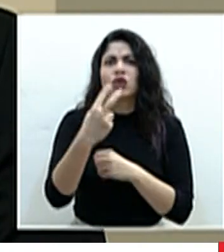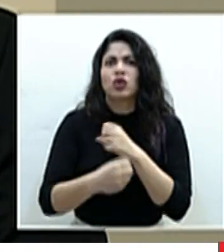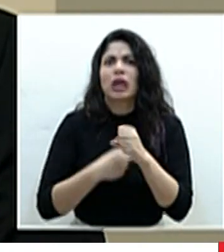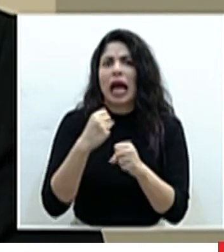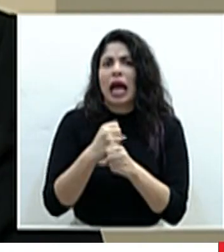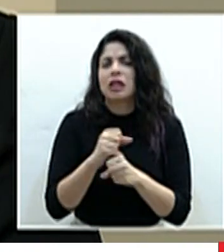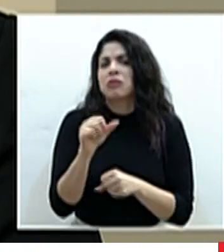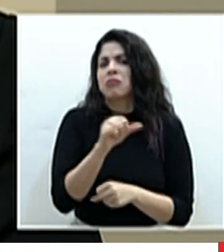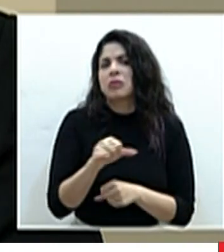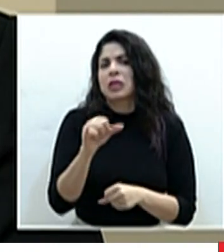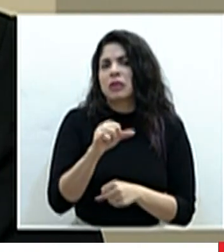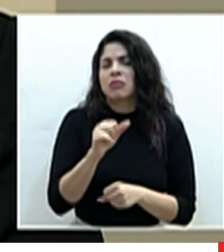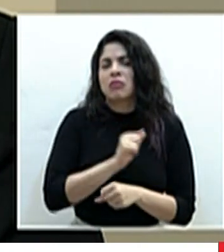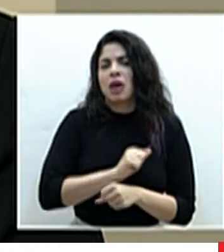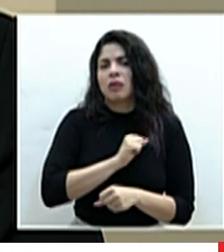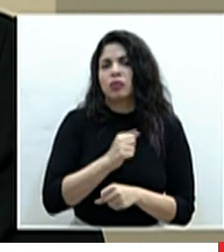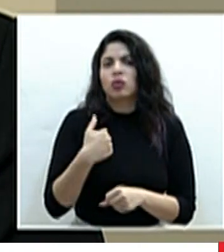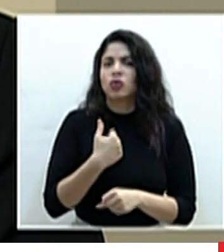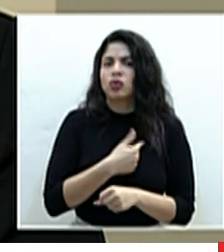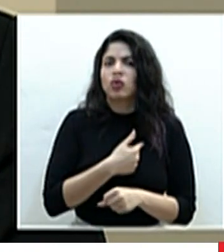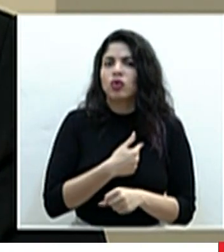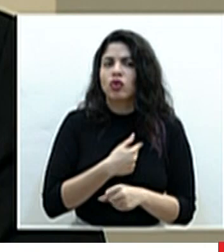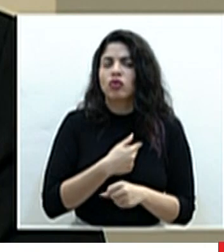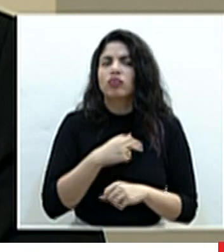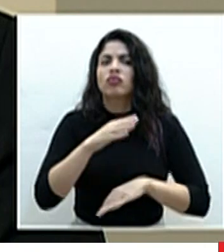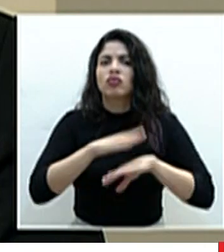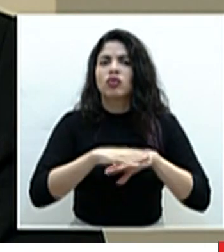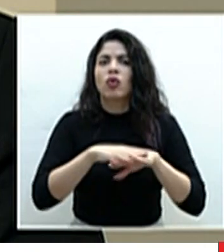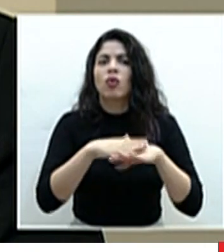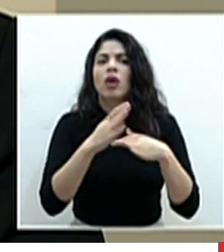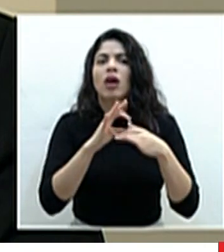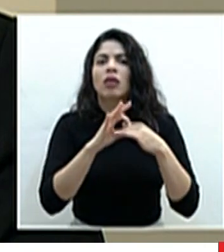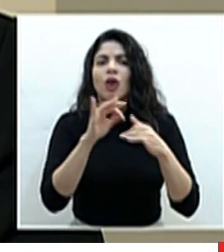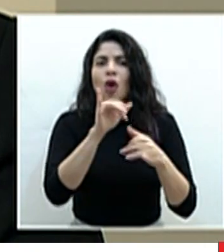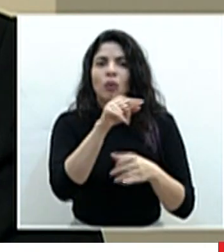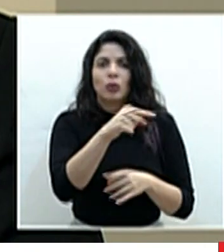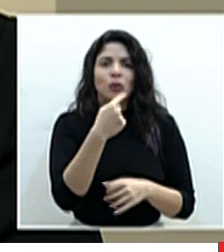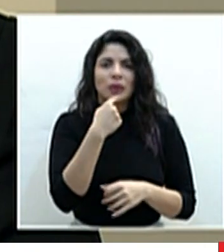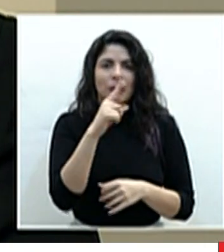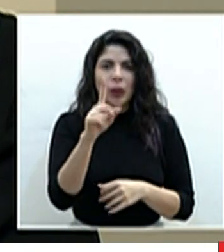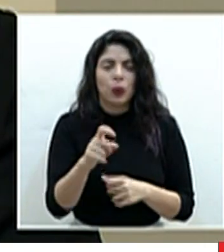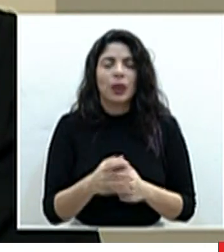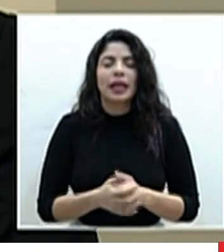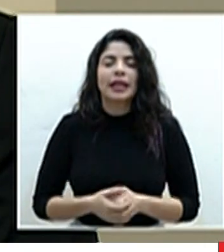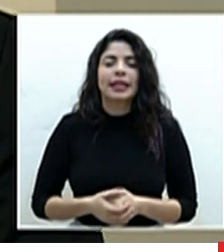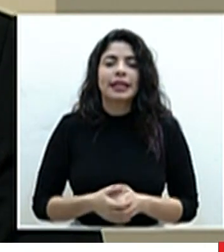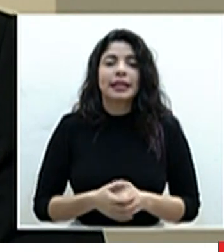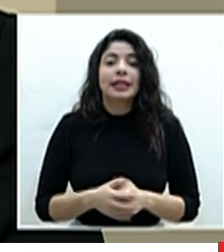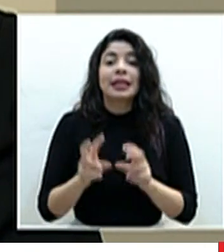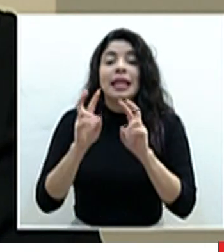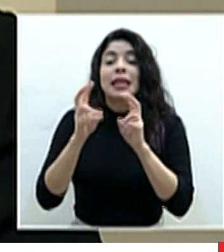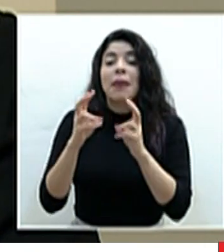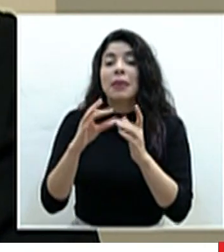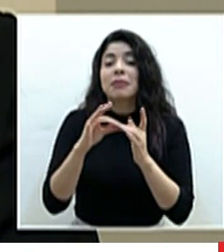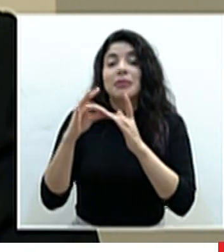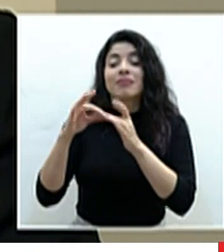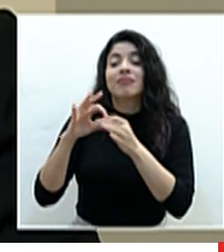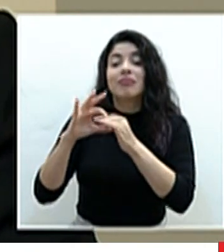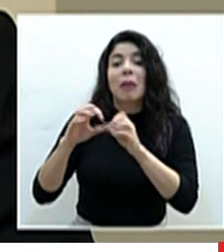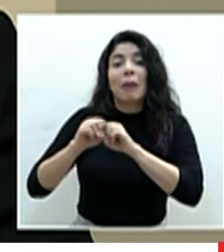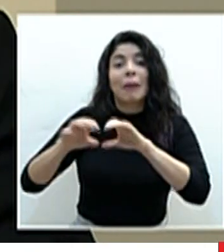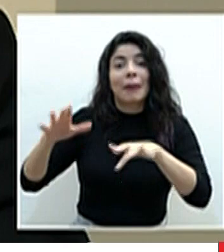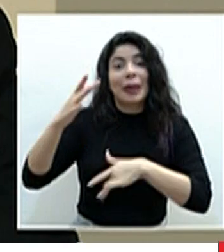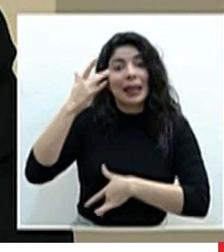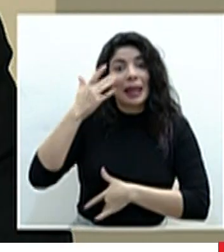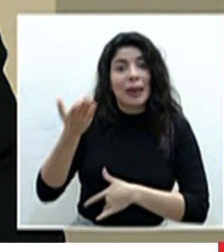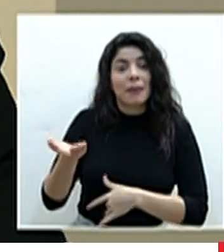años en relación con lo que usted nos plantea. En el tema particular de la pandemia,